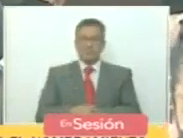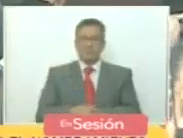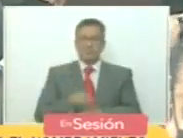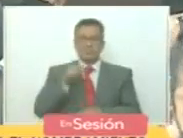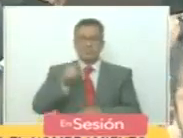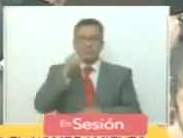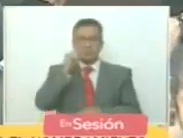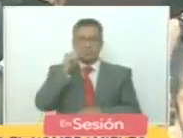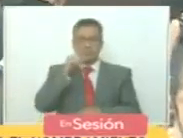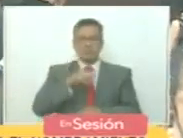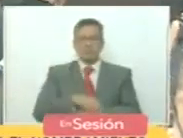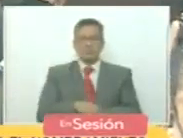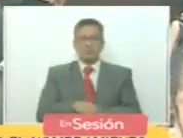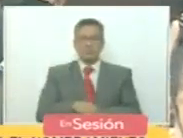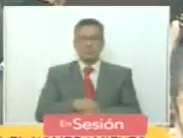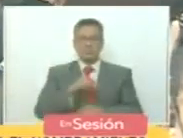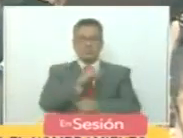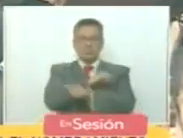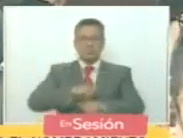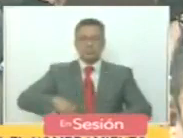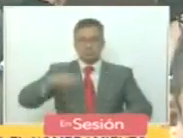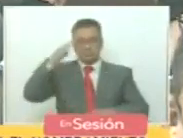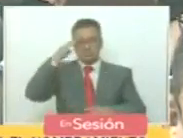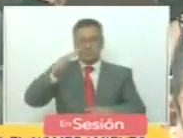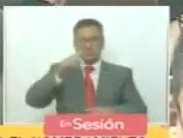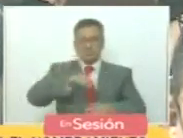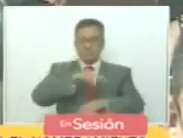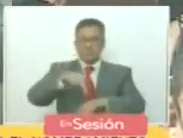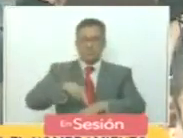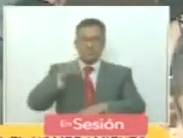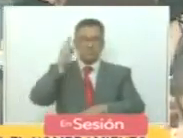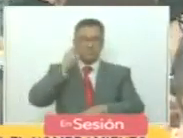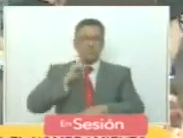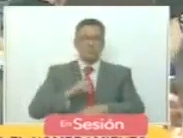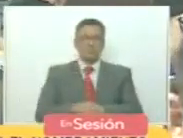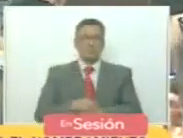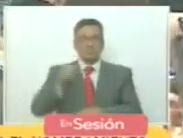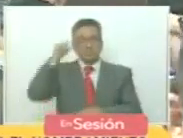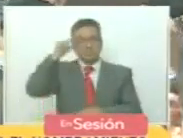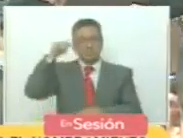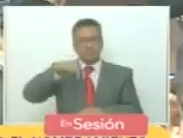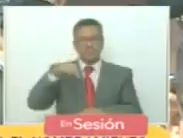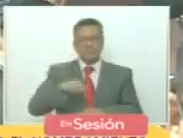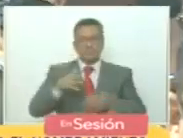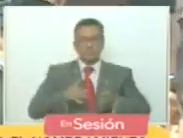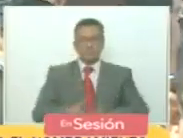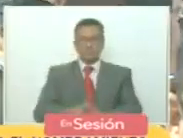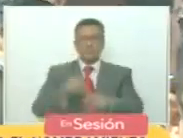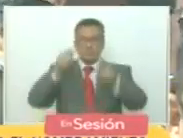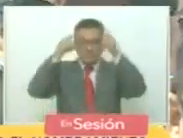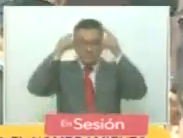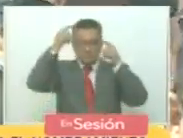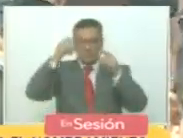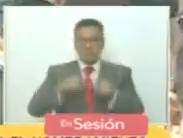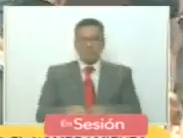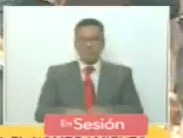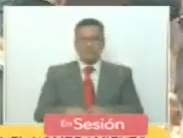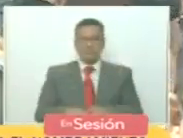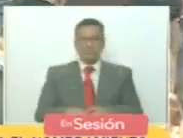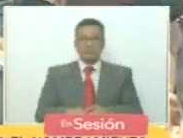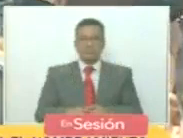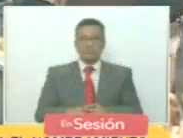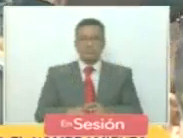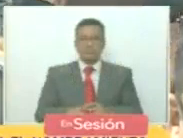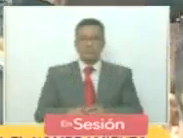que este hombre de la Fuerza Armada Nacional Bolivariana, hoy hijo de Chávez, en